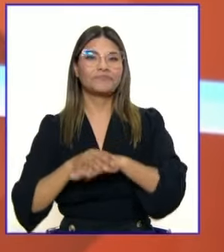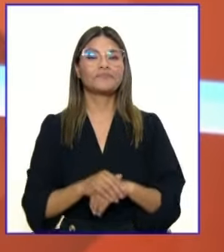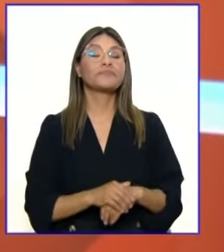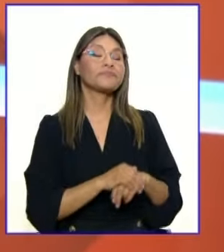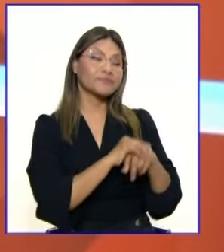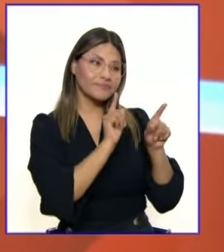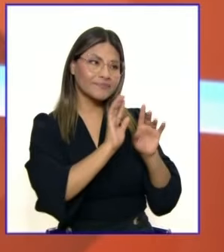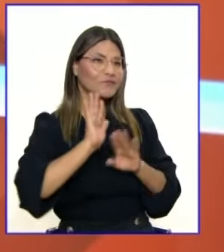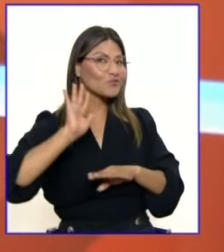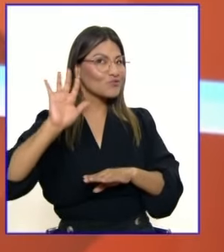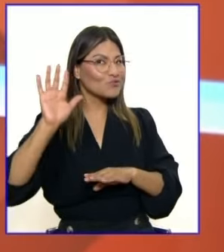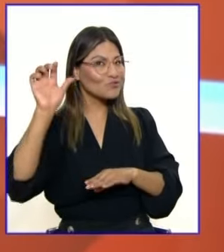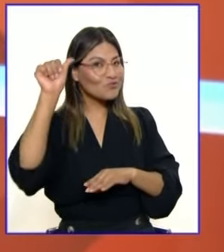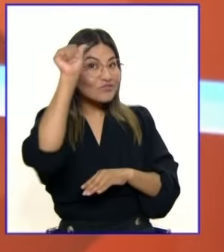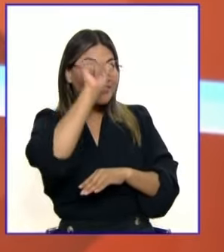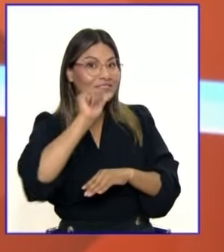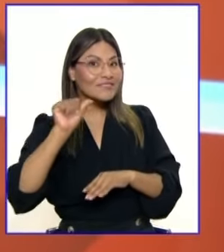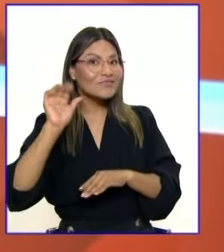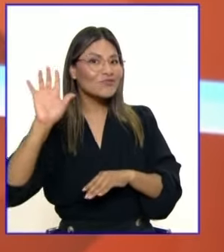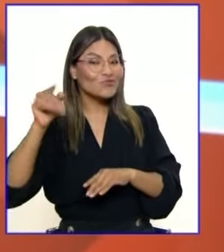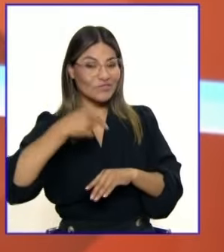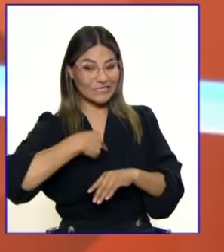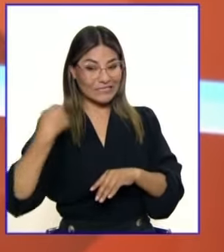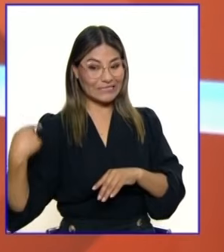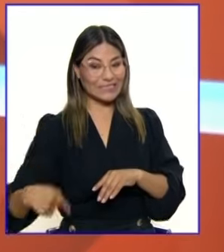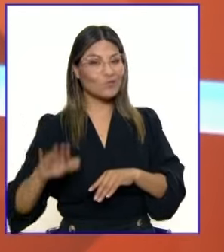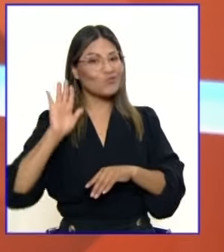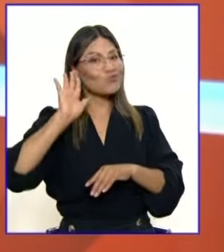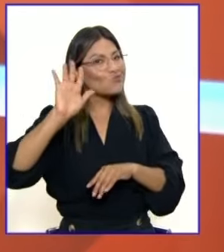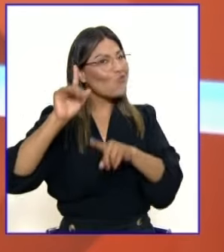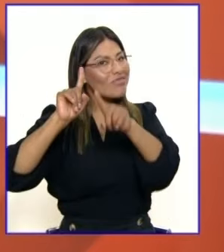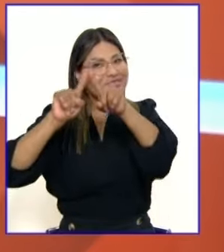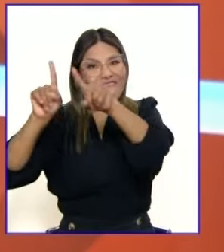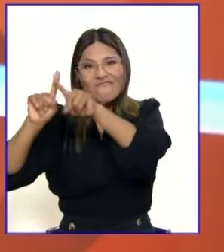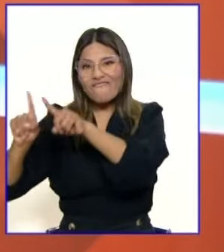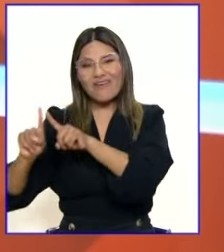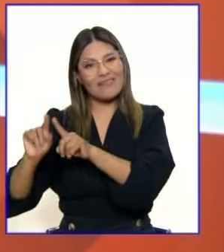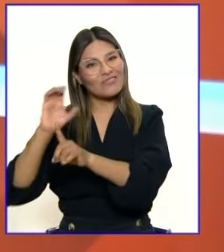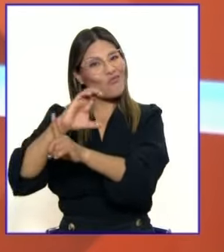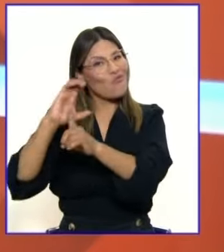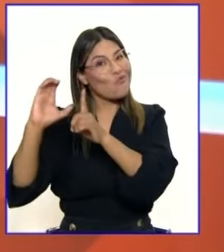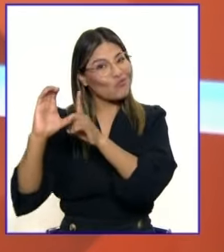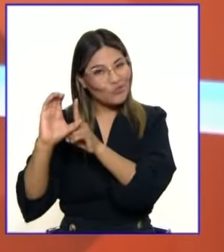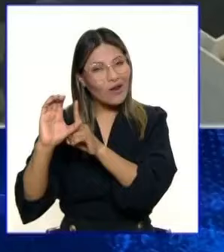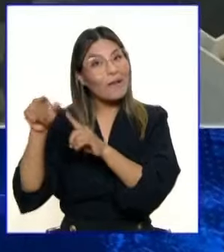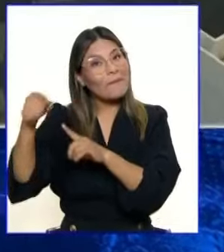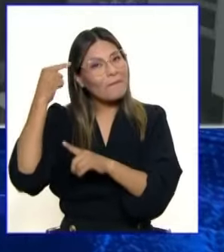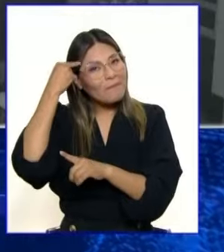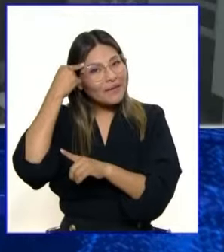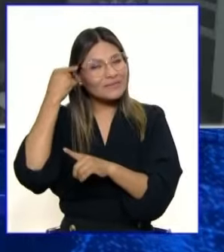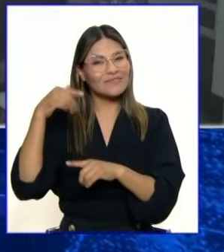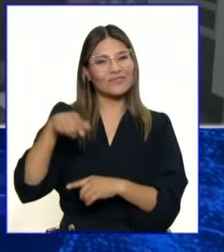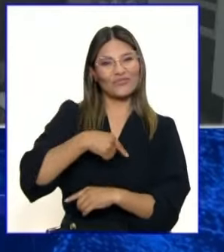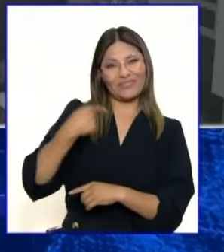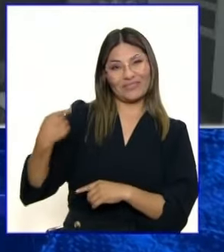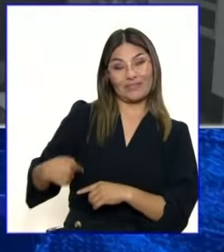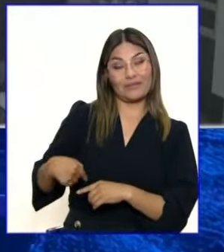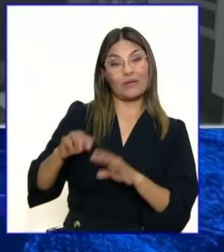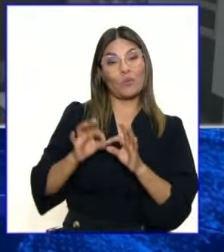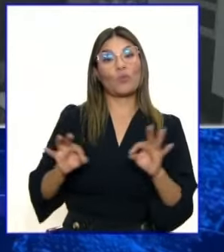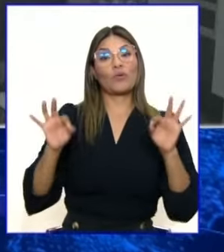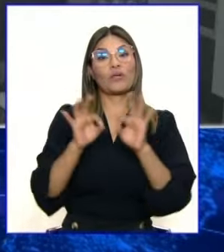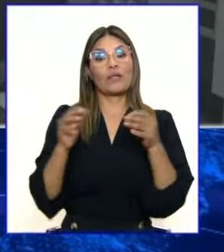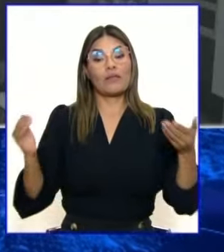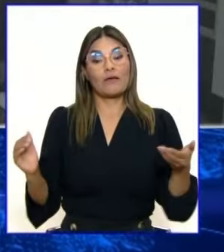Incluso un país como China, que es tan grande, también tiene sus diferencias culturales. Entonces yo creo que para poder establecer